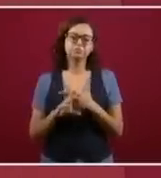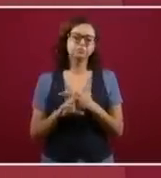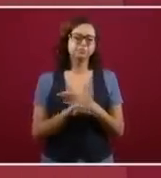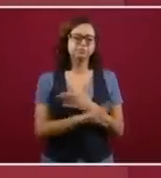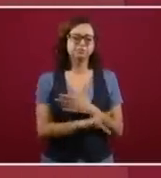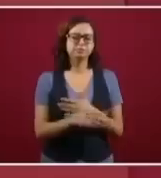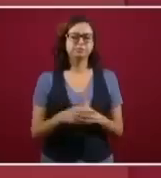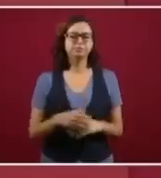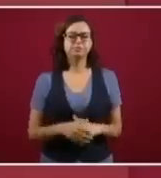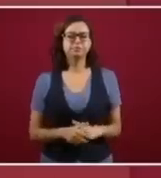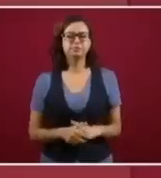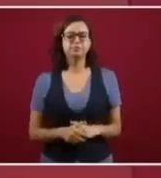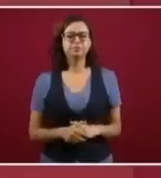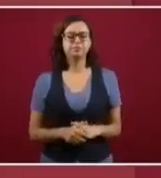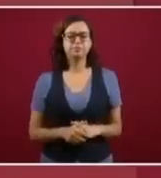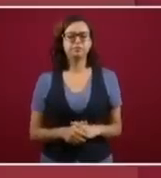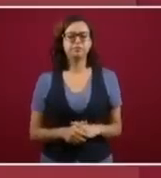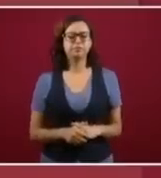violentos.